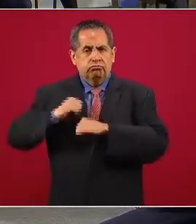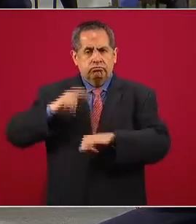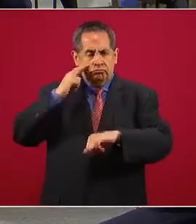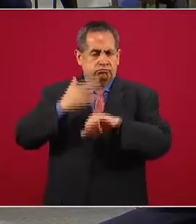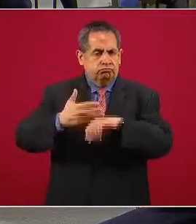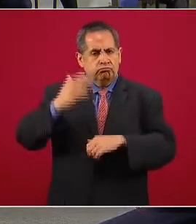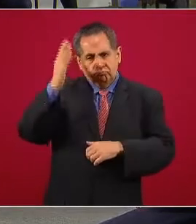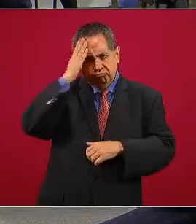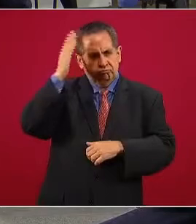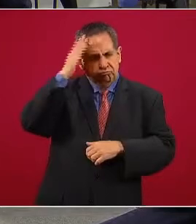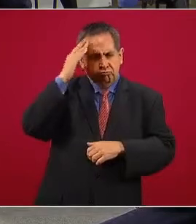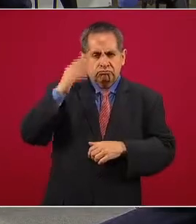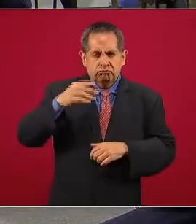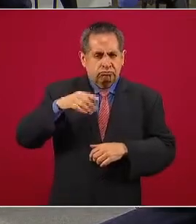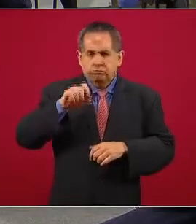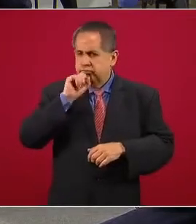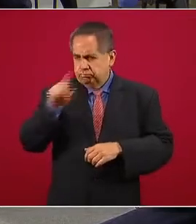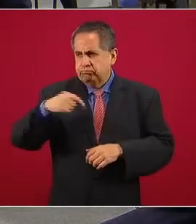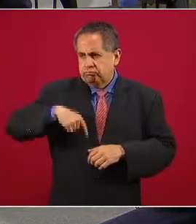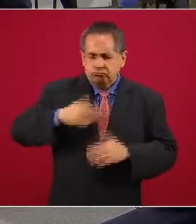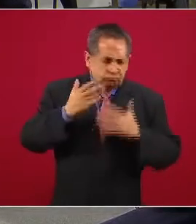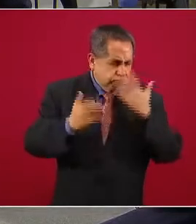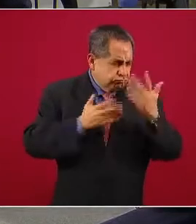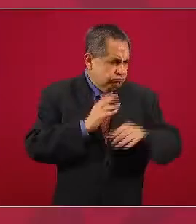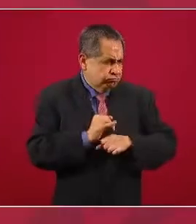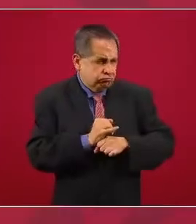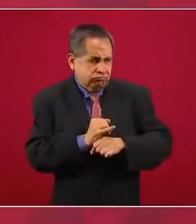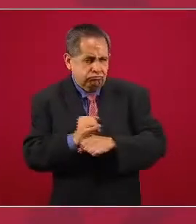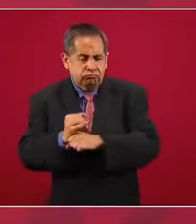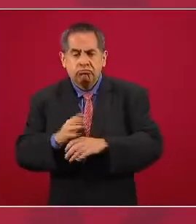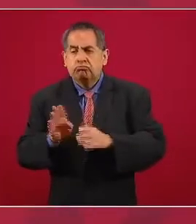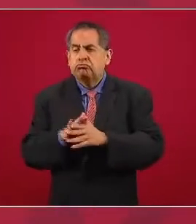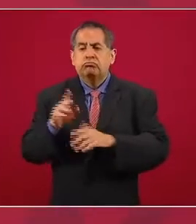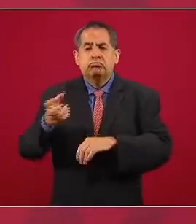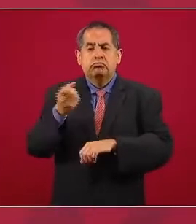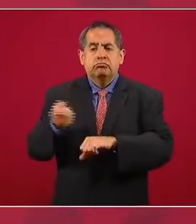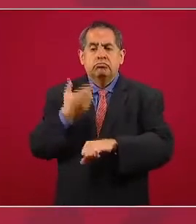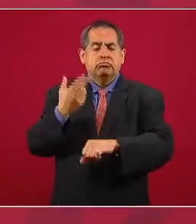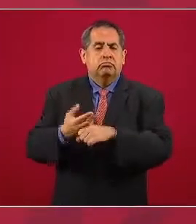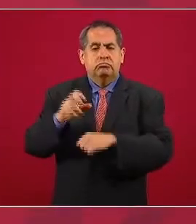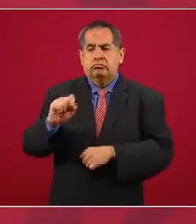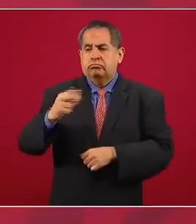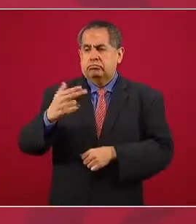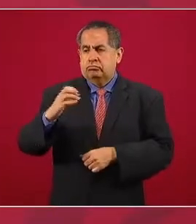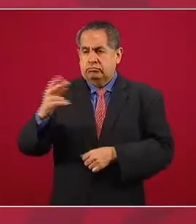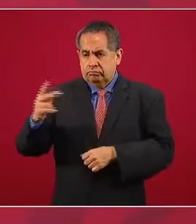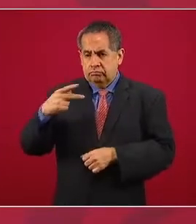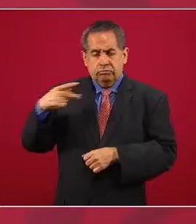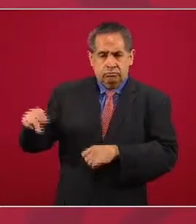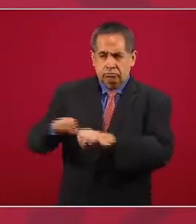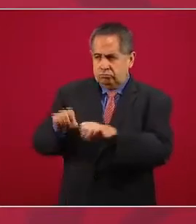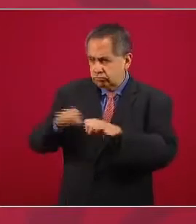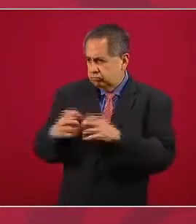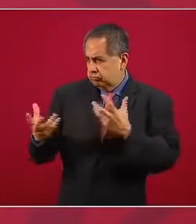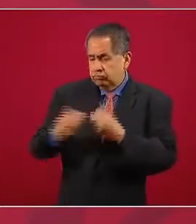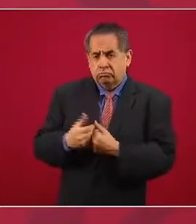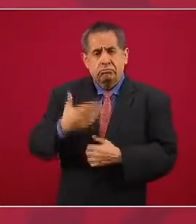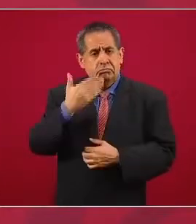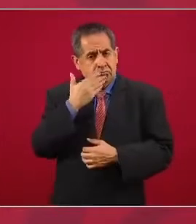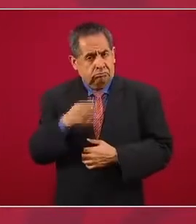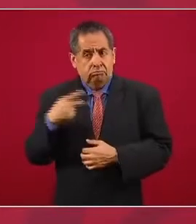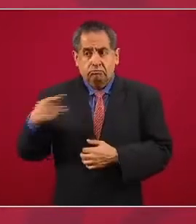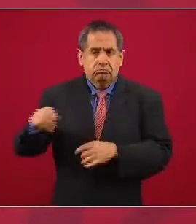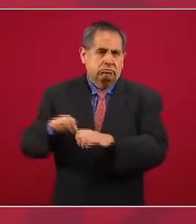encabezadas en estos estudios que hicimos también durante meses por el secretario de Hacienda y su equipo. Destaco el trabajo de